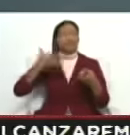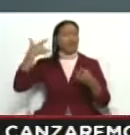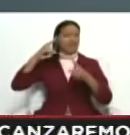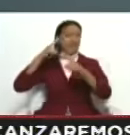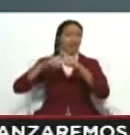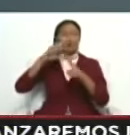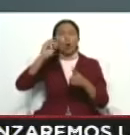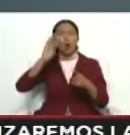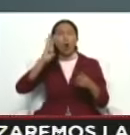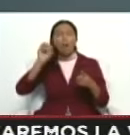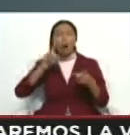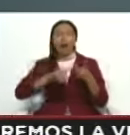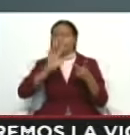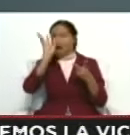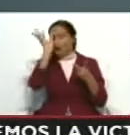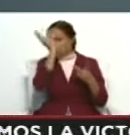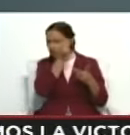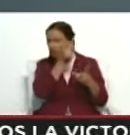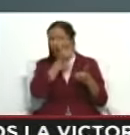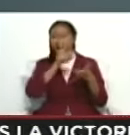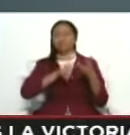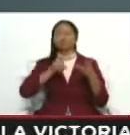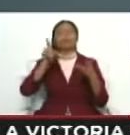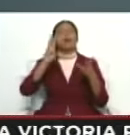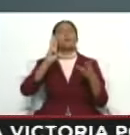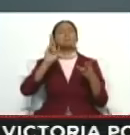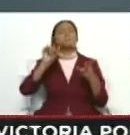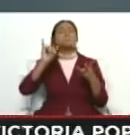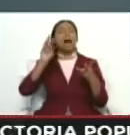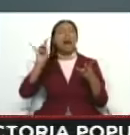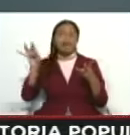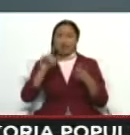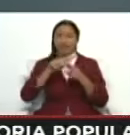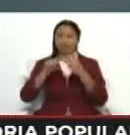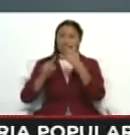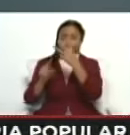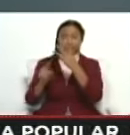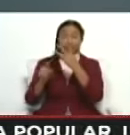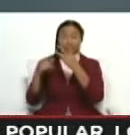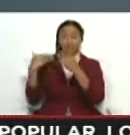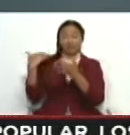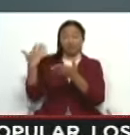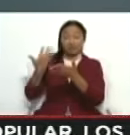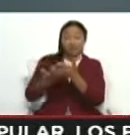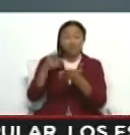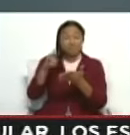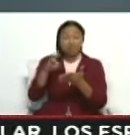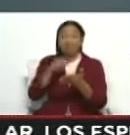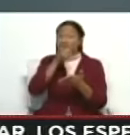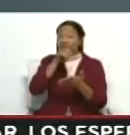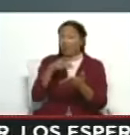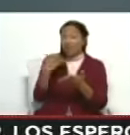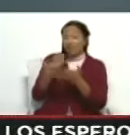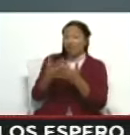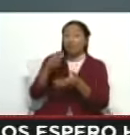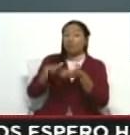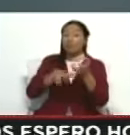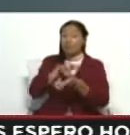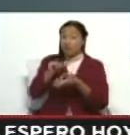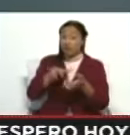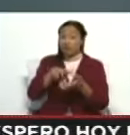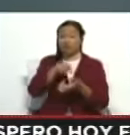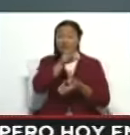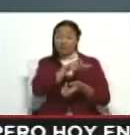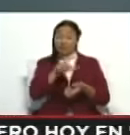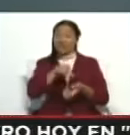Biden, obviamente, a escala, a esas tres escalas. Estos lacayos, estos traidores a la patria que